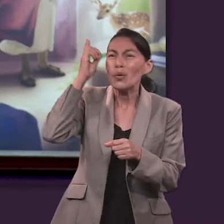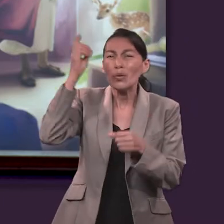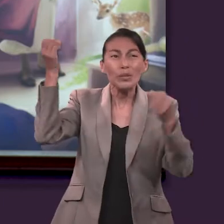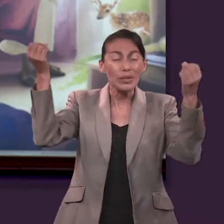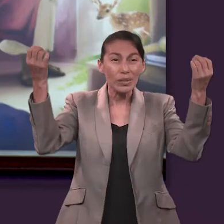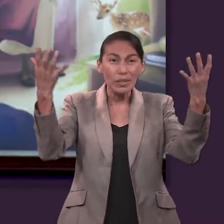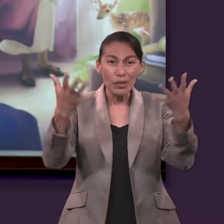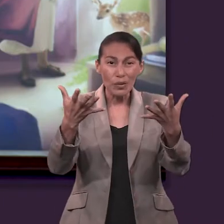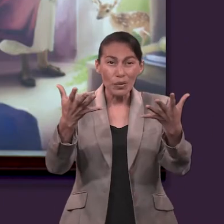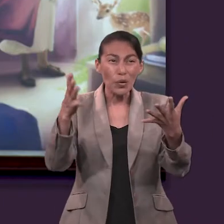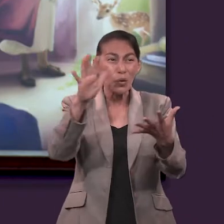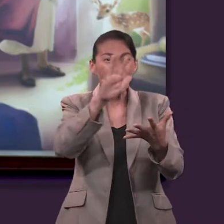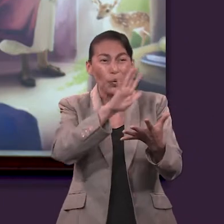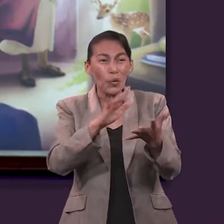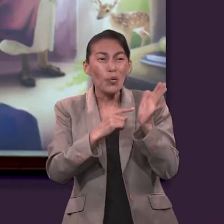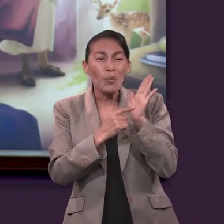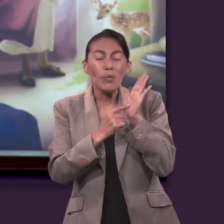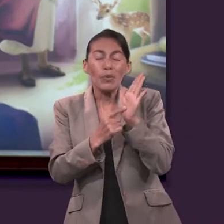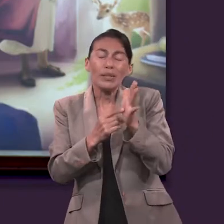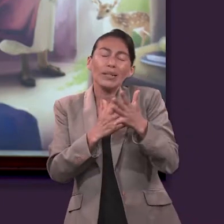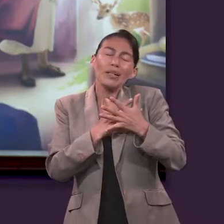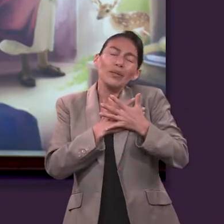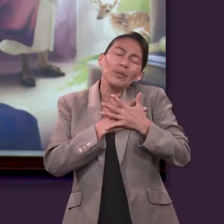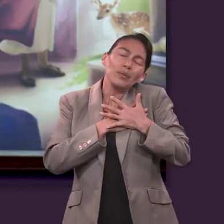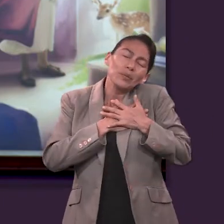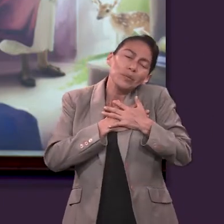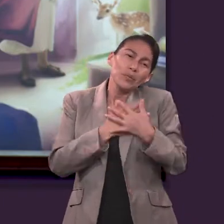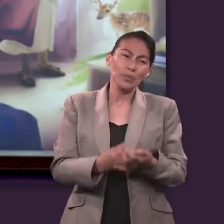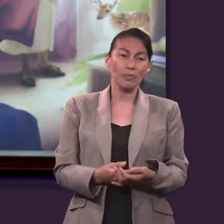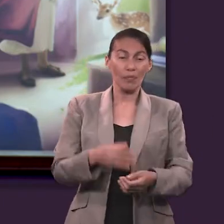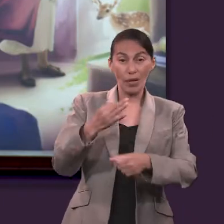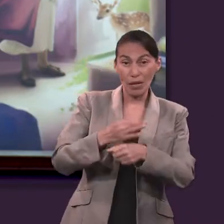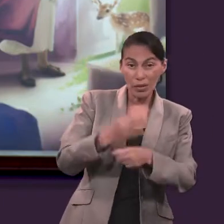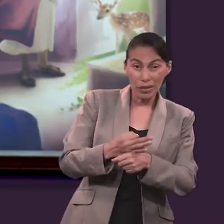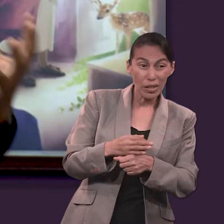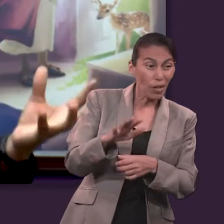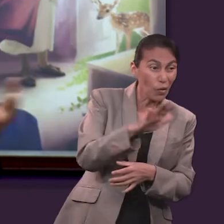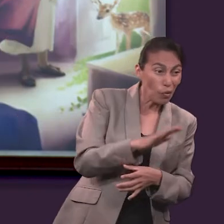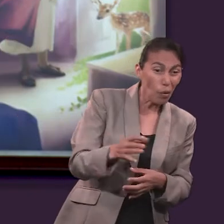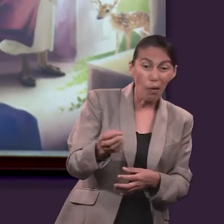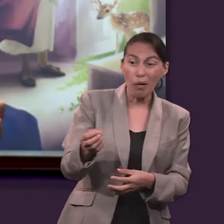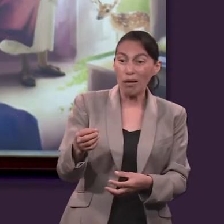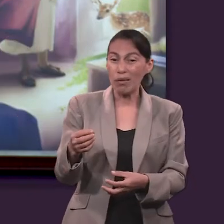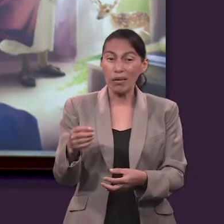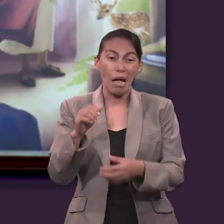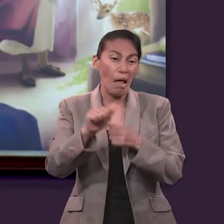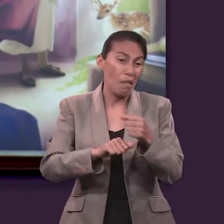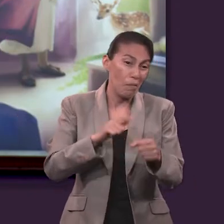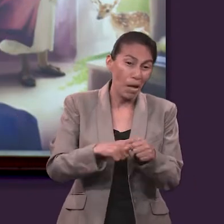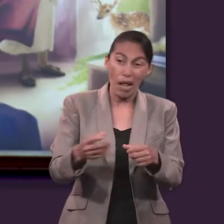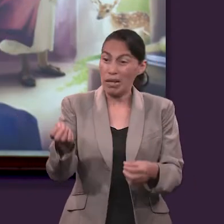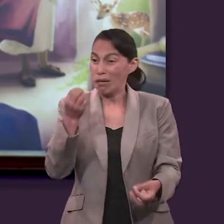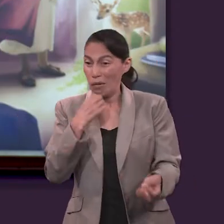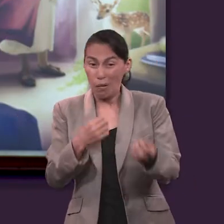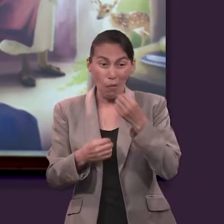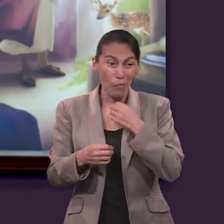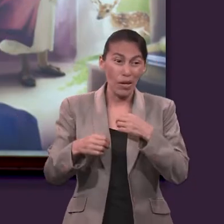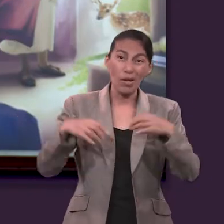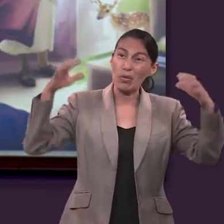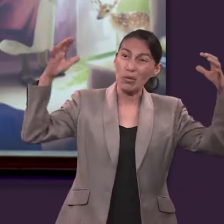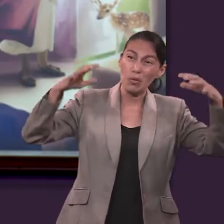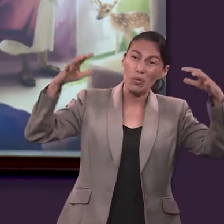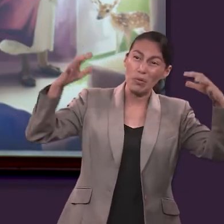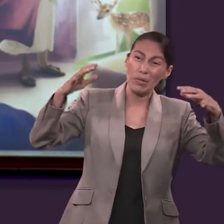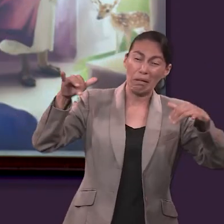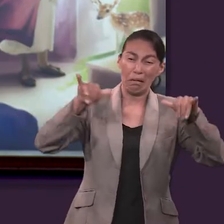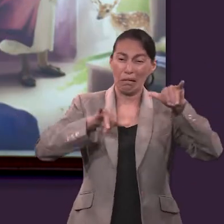a pesar de todo lo que el pecado le ha hecho, a pesar de que pues hoy día se depredan unos a otros, a pesar de que incluso